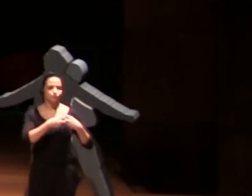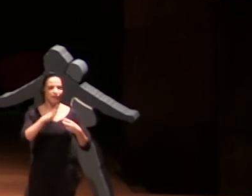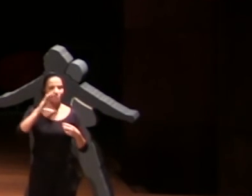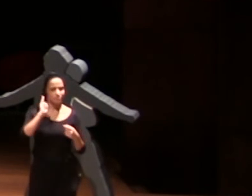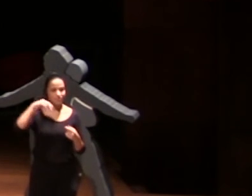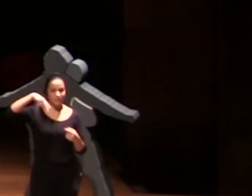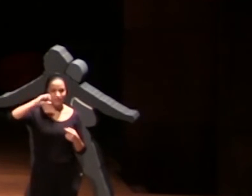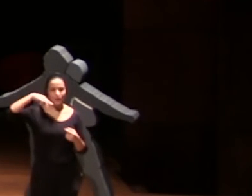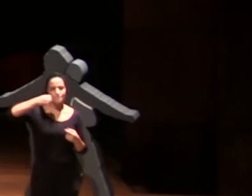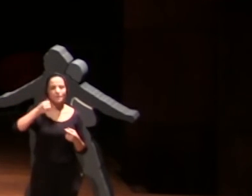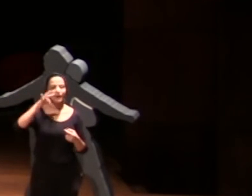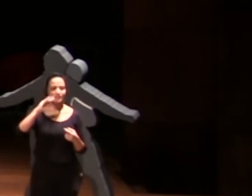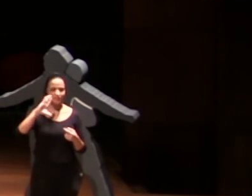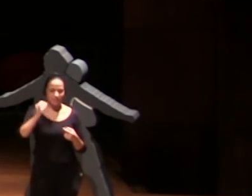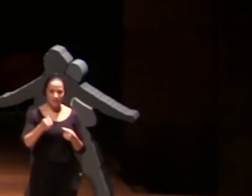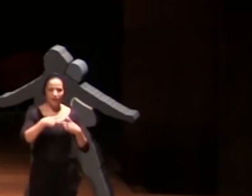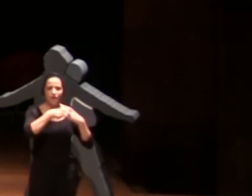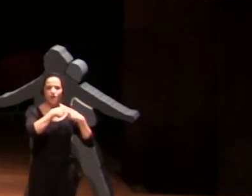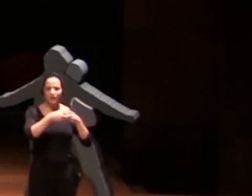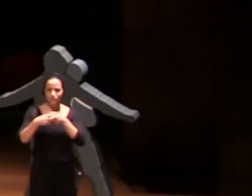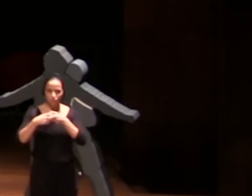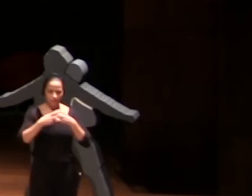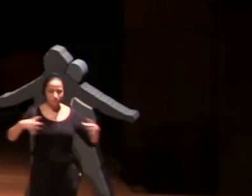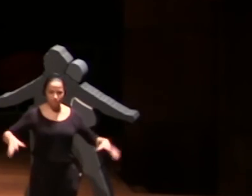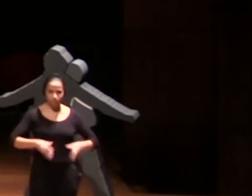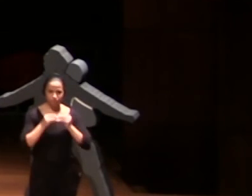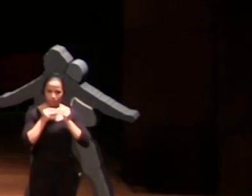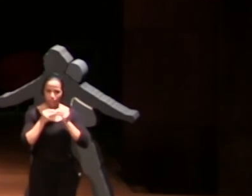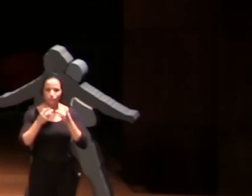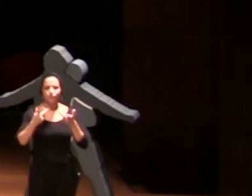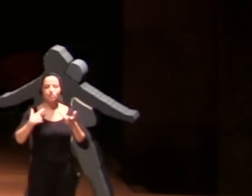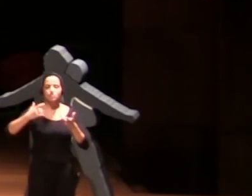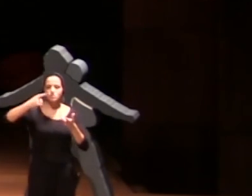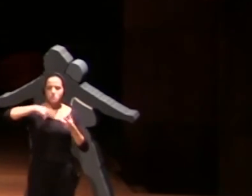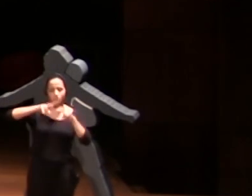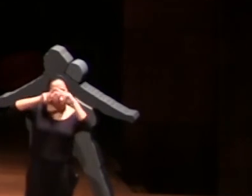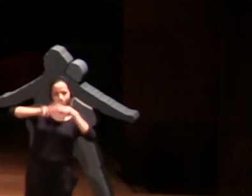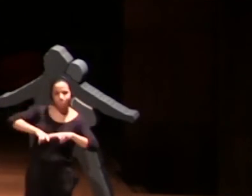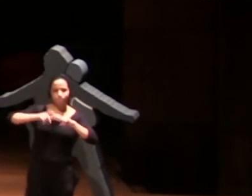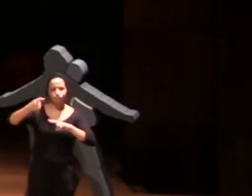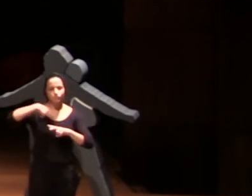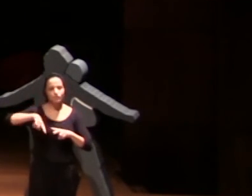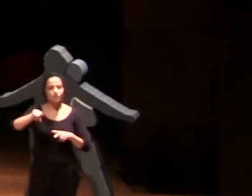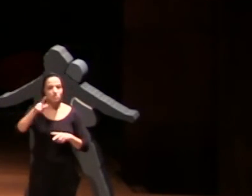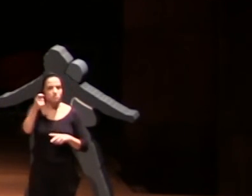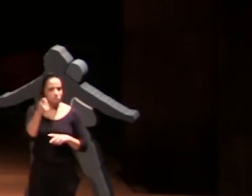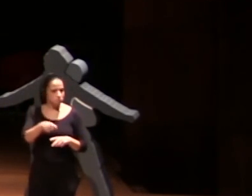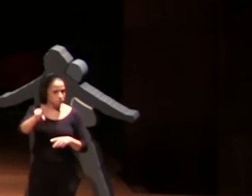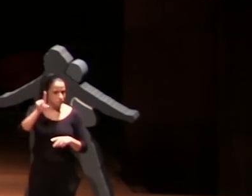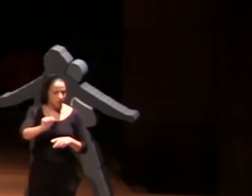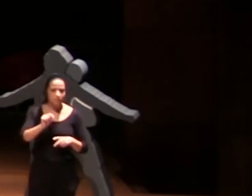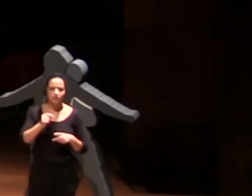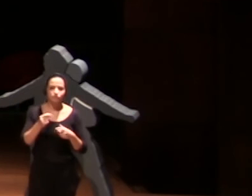estudio con cámaras de bajo coste, lo que nos está permitiendo con la misma procesamiento de imagen, de hacer